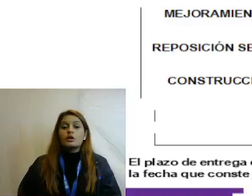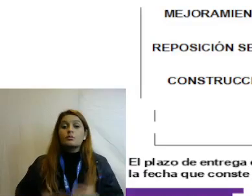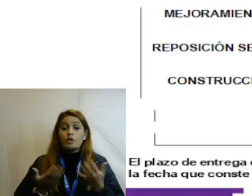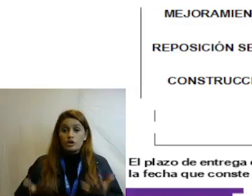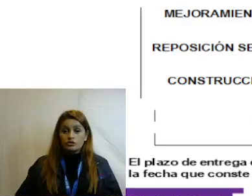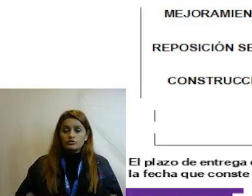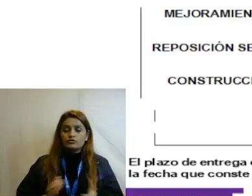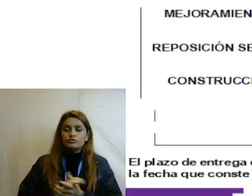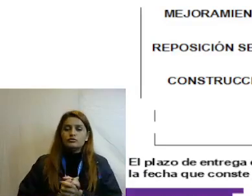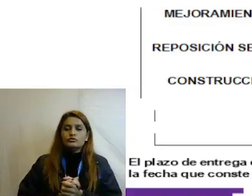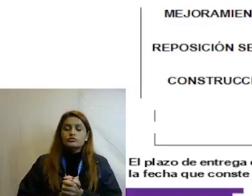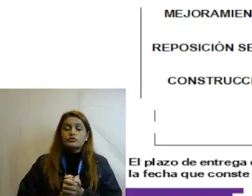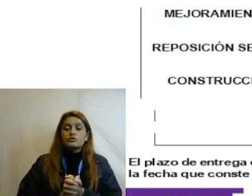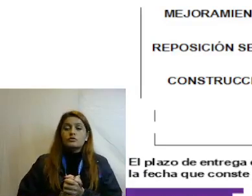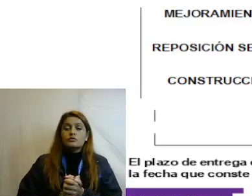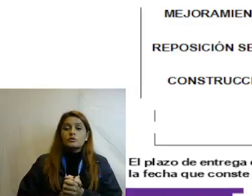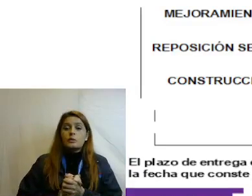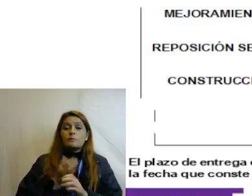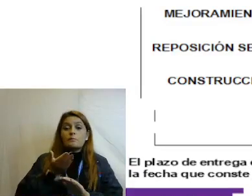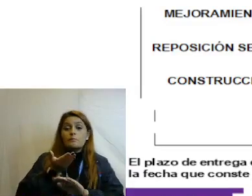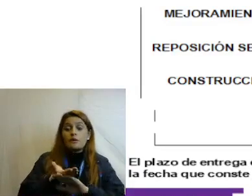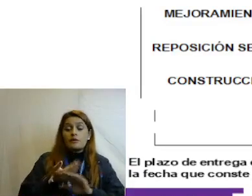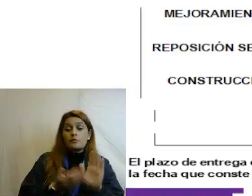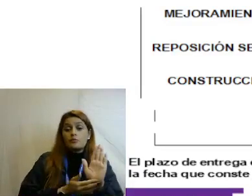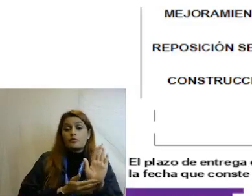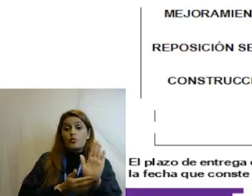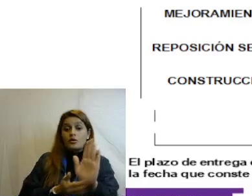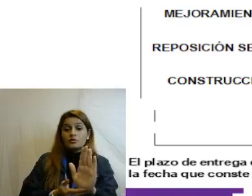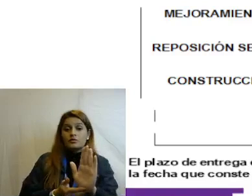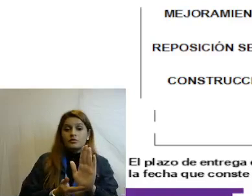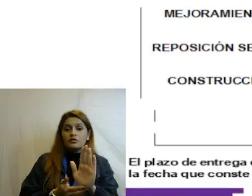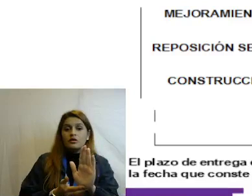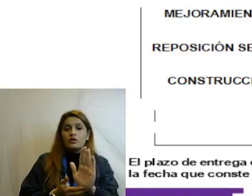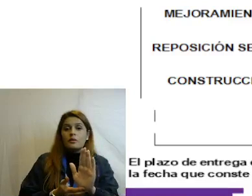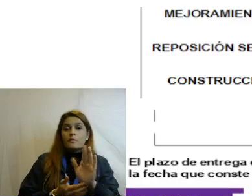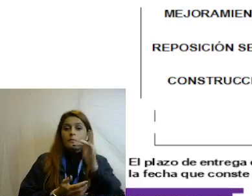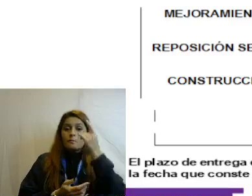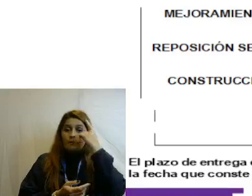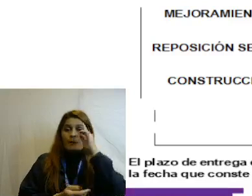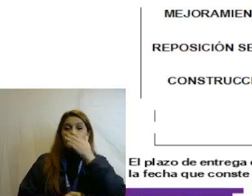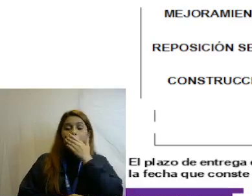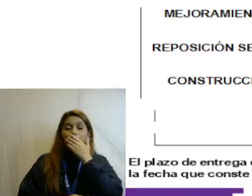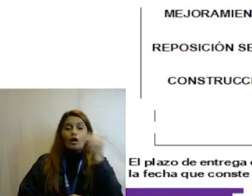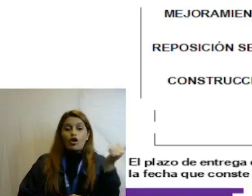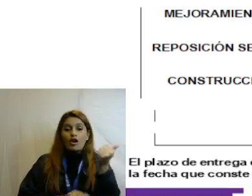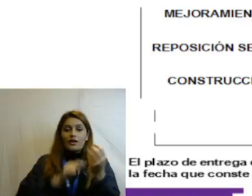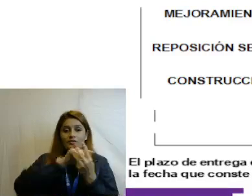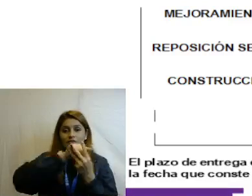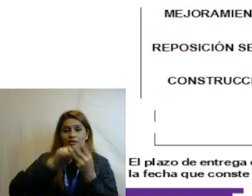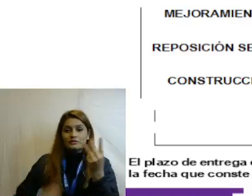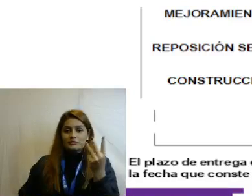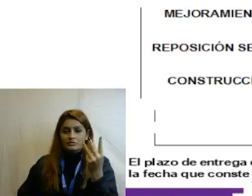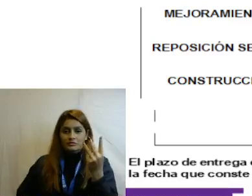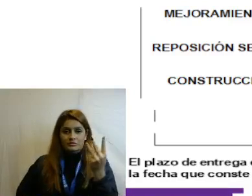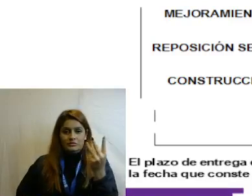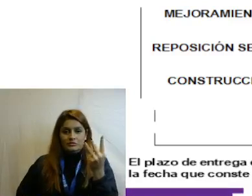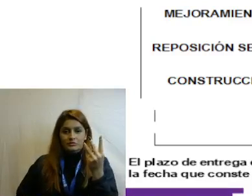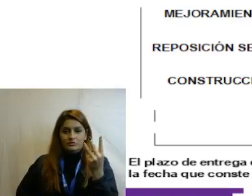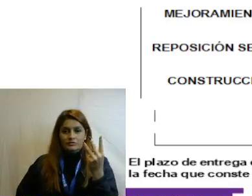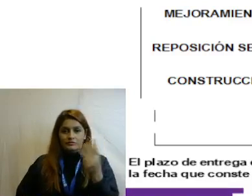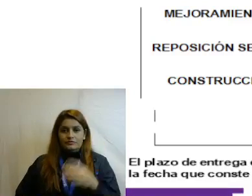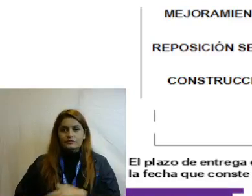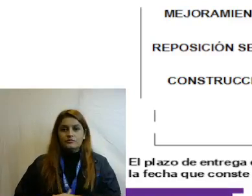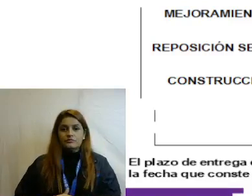consejo, vengo a presentar esta propuesta de adjudicación para el mejoramiento de la sede social Padre Hurtado 1, la sede social Los Lagos